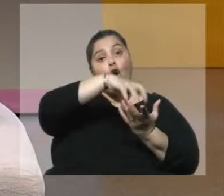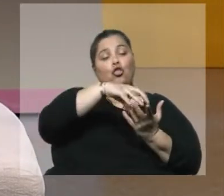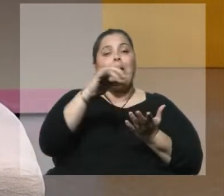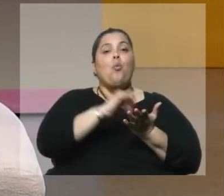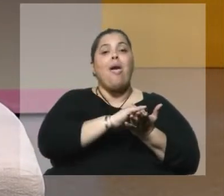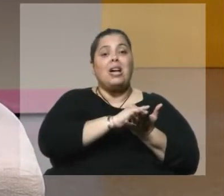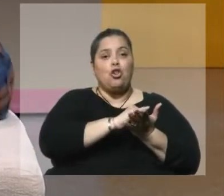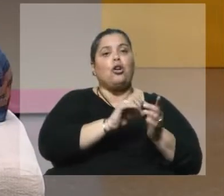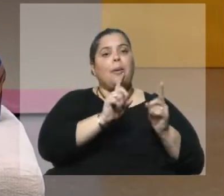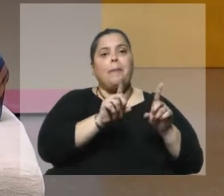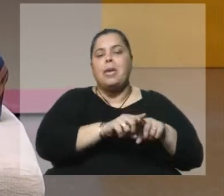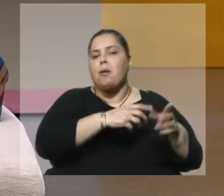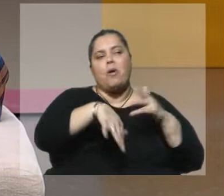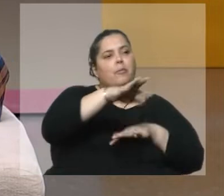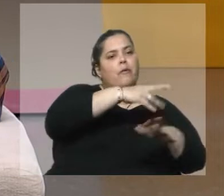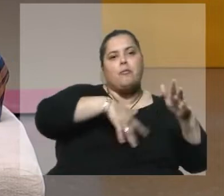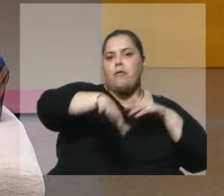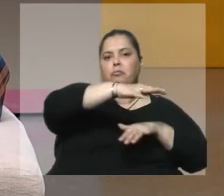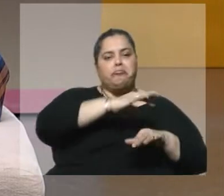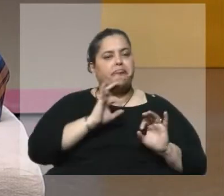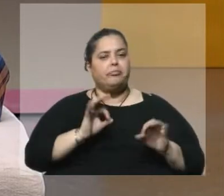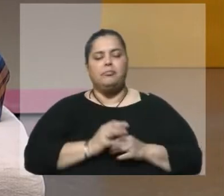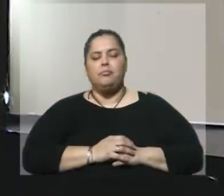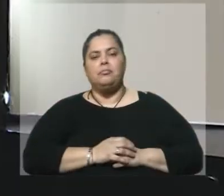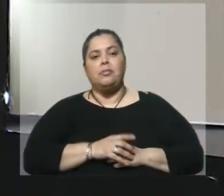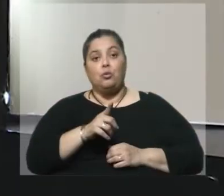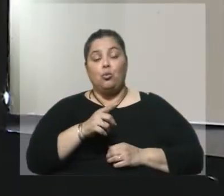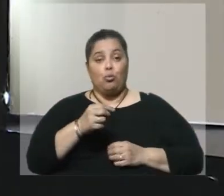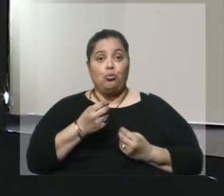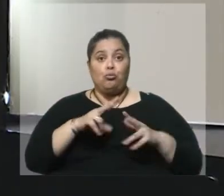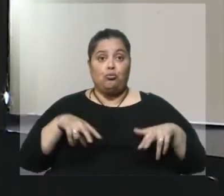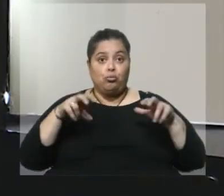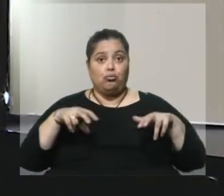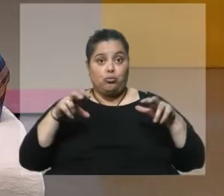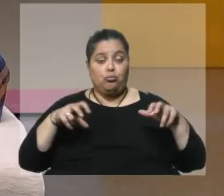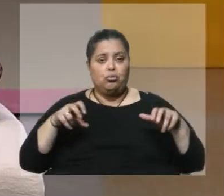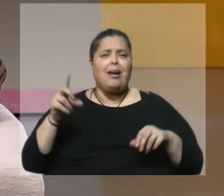Y ahí también se mueve. Claro. Has hecho dinero y eso no está... No.